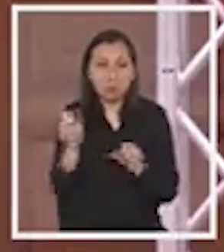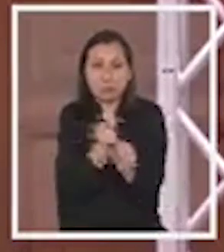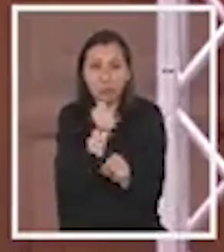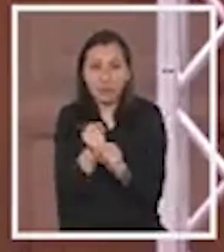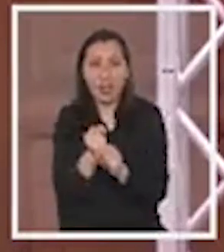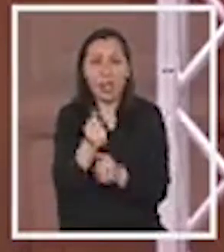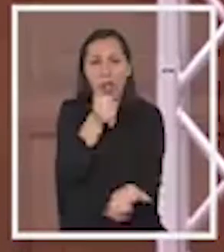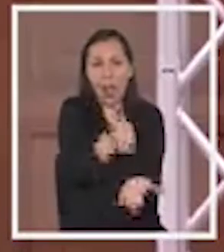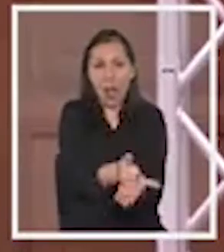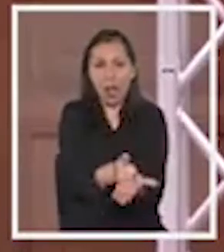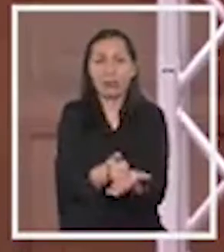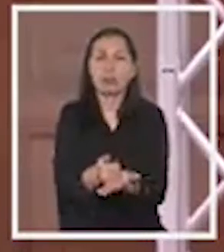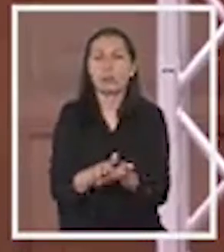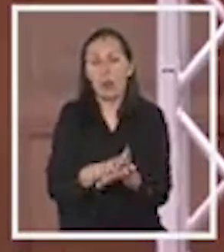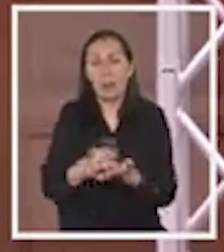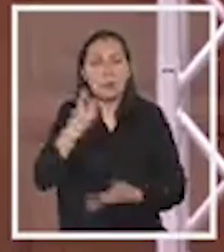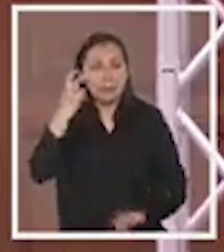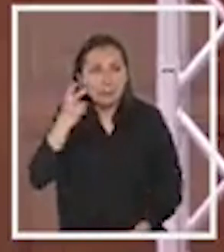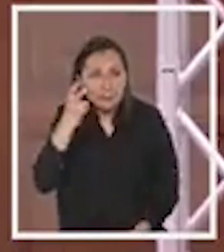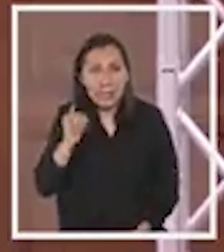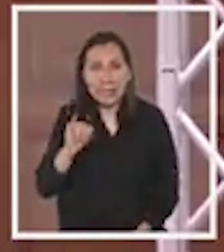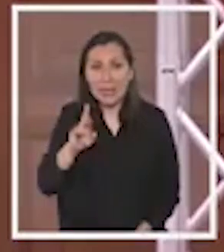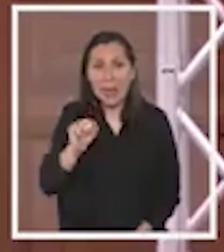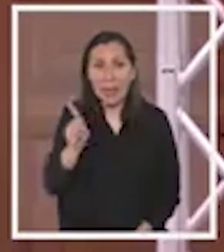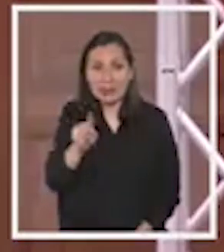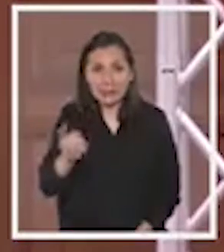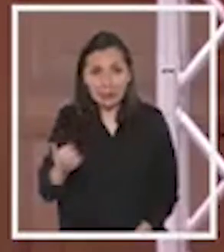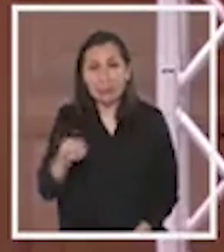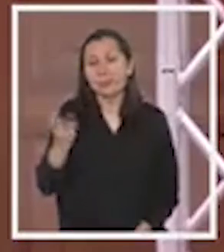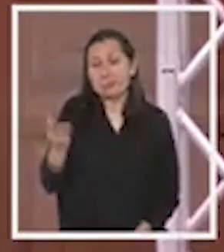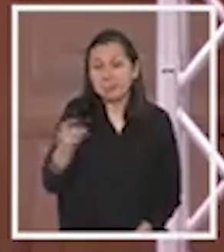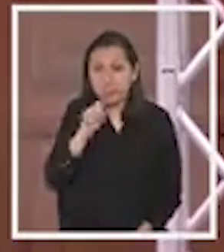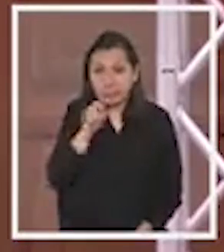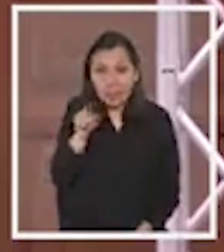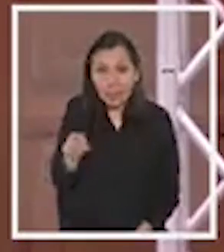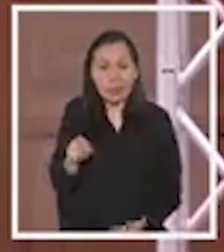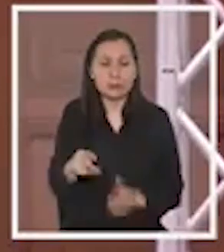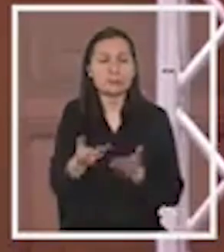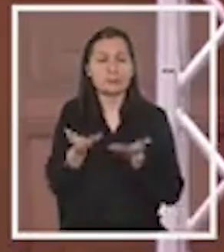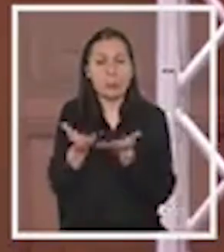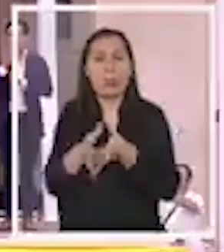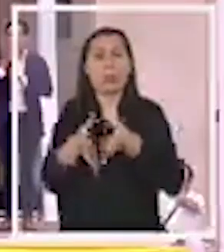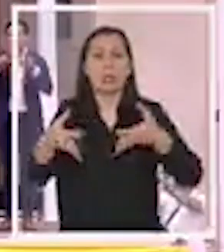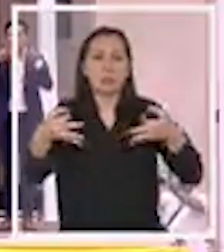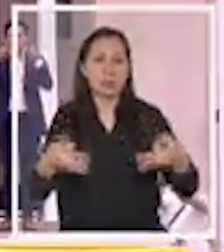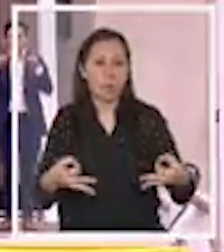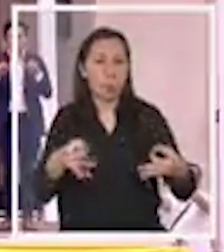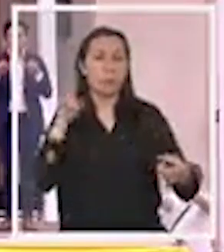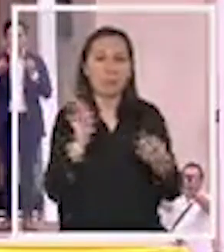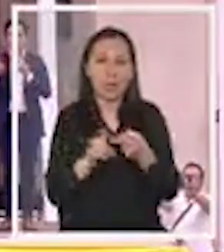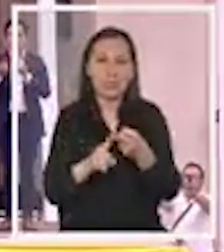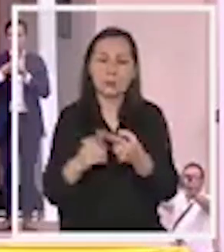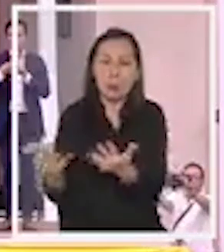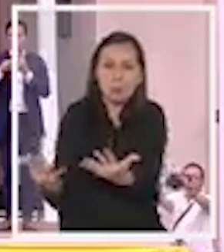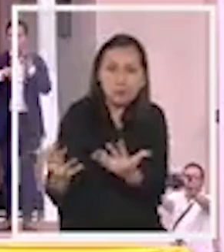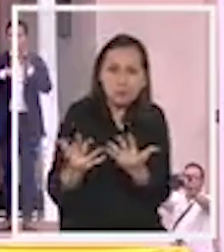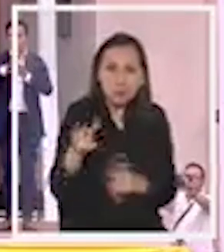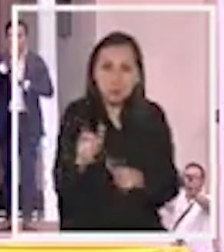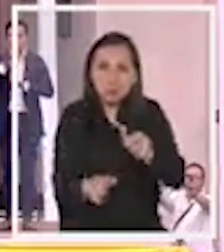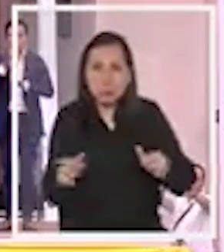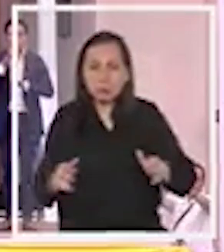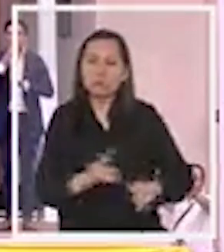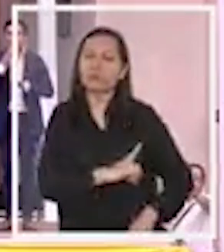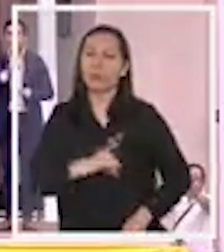de alcaldesas como Irací, se le está también dando mayor seguridad, mayor participación,